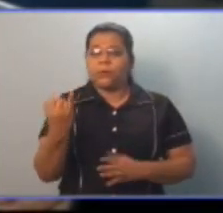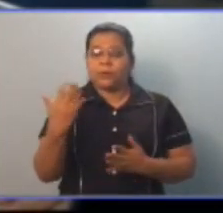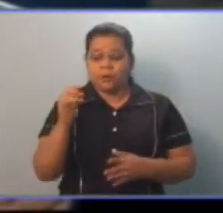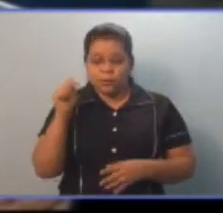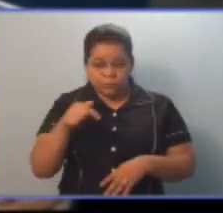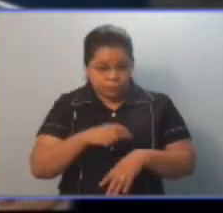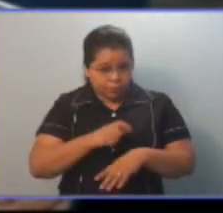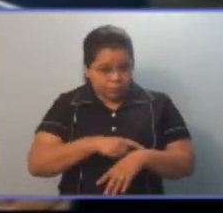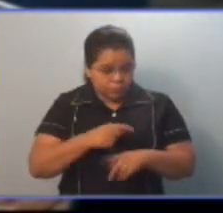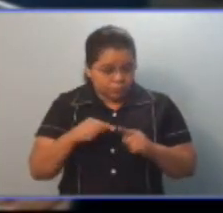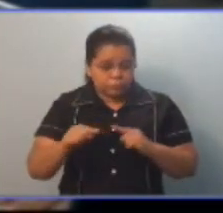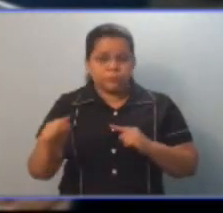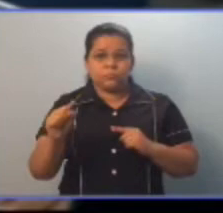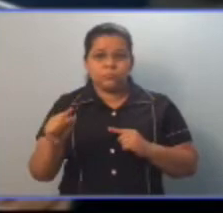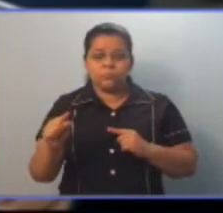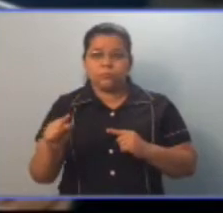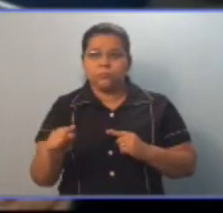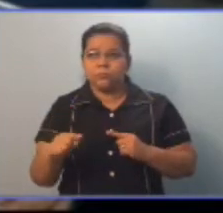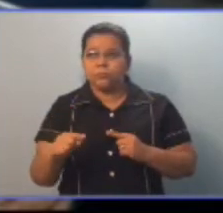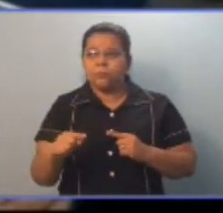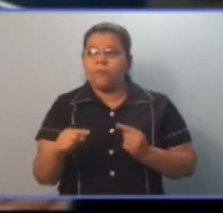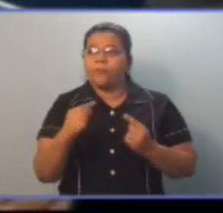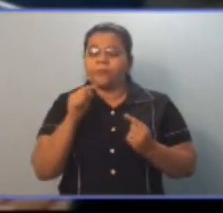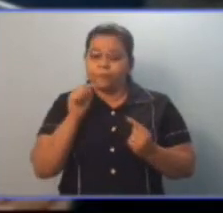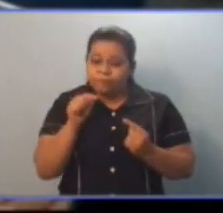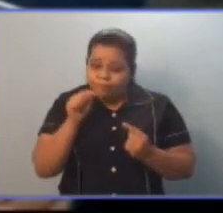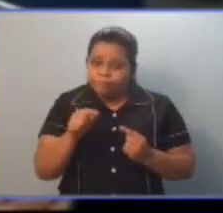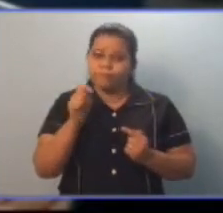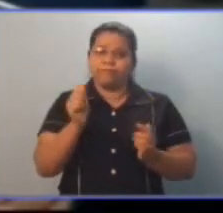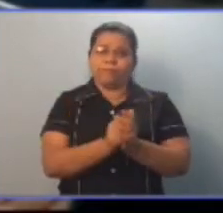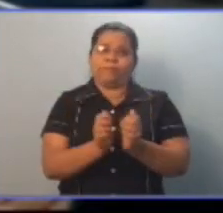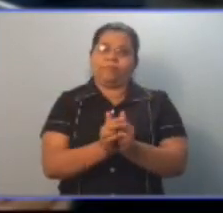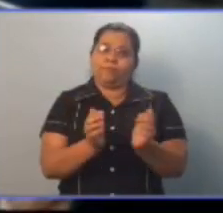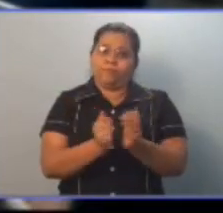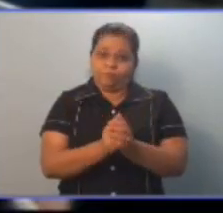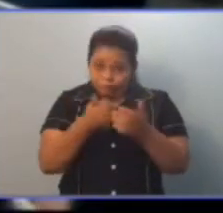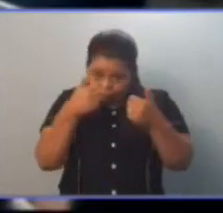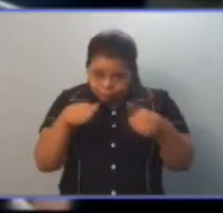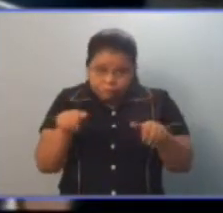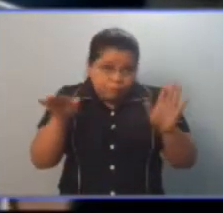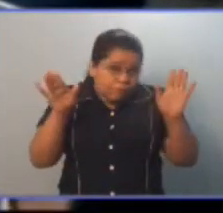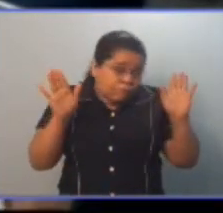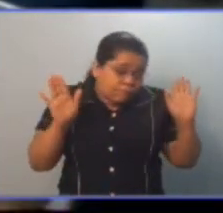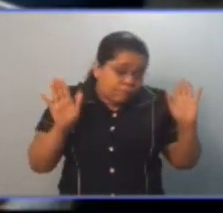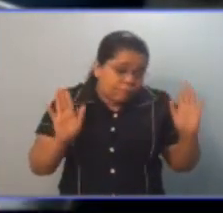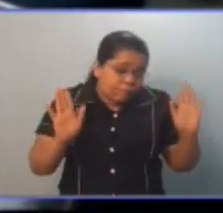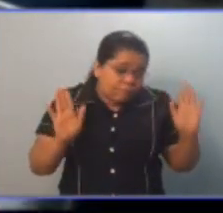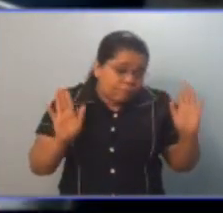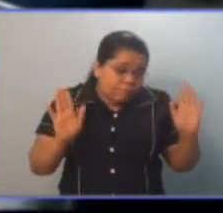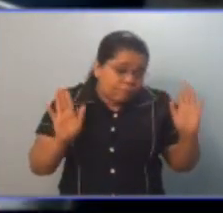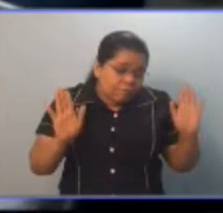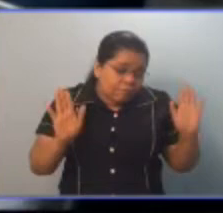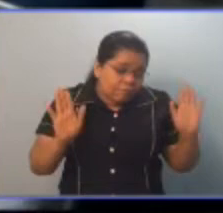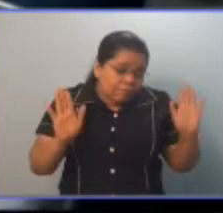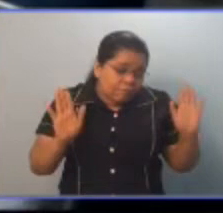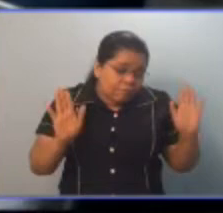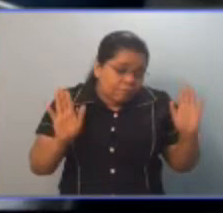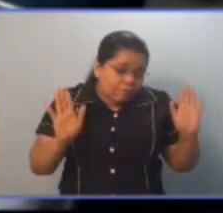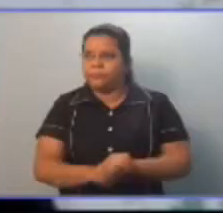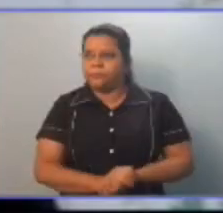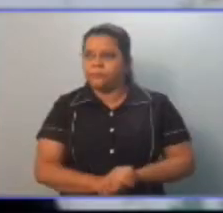funciones. O sea, el agravante es ese. ¿De acuerdo? Pero muchas gracias por su respuesta. Gracias,